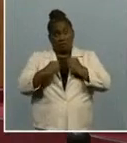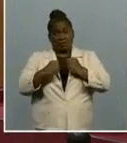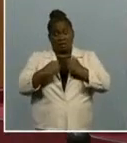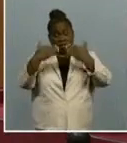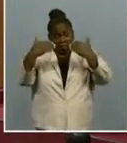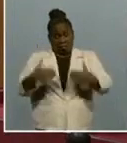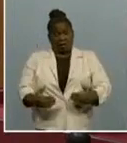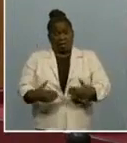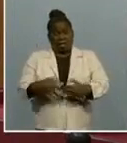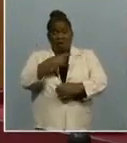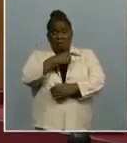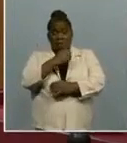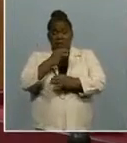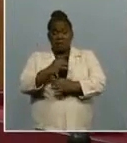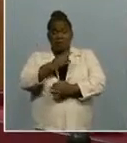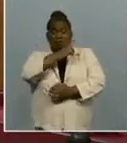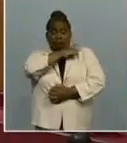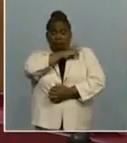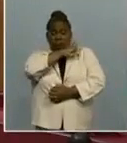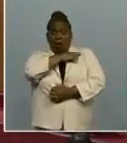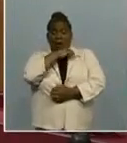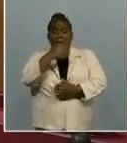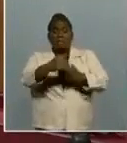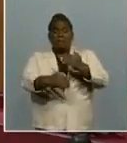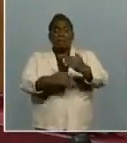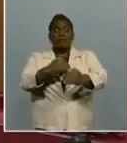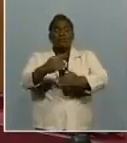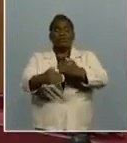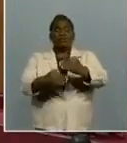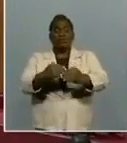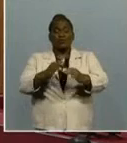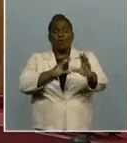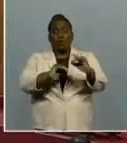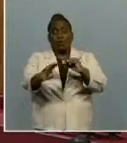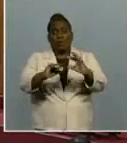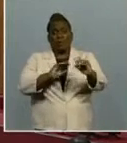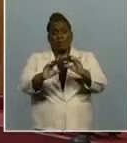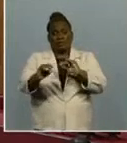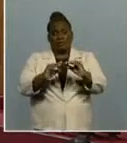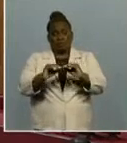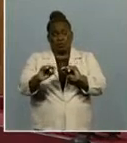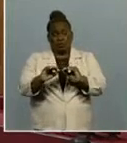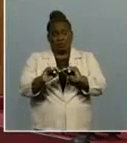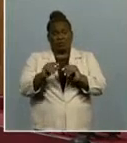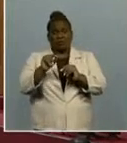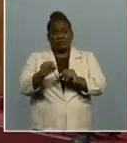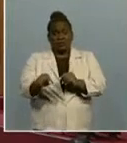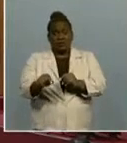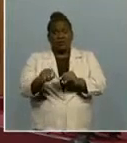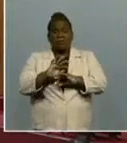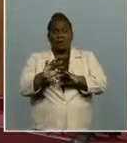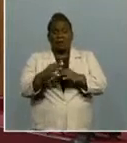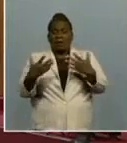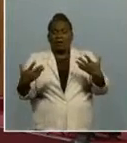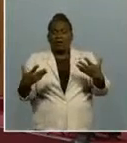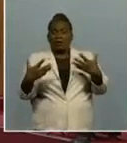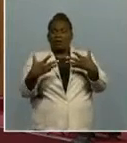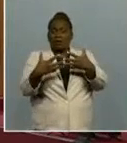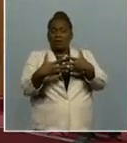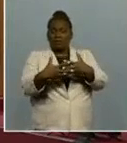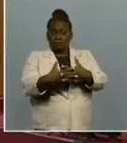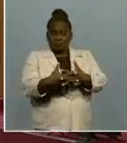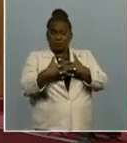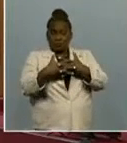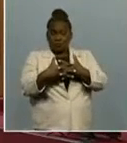dirigió personalmente el proceso de conversaciones y negociaciones que tuvieron como fin el restablecimiento de las relaciones